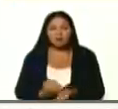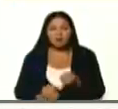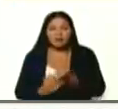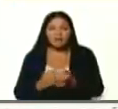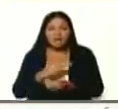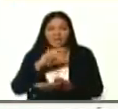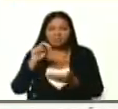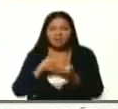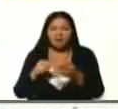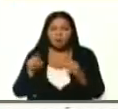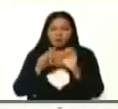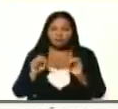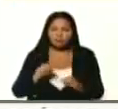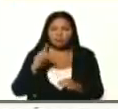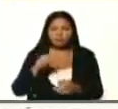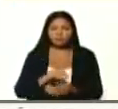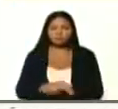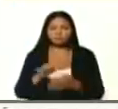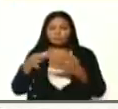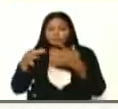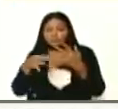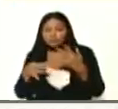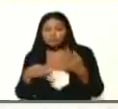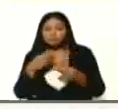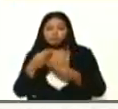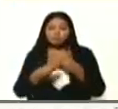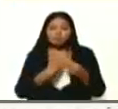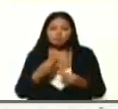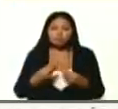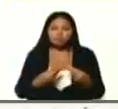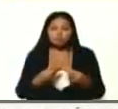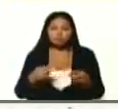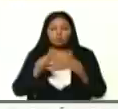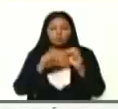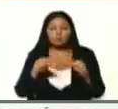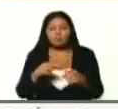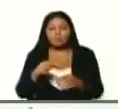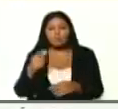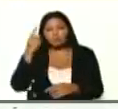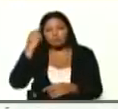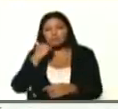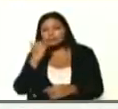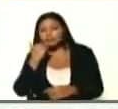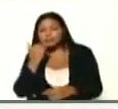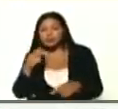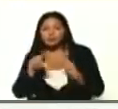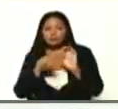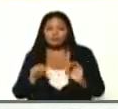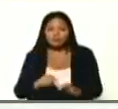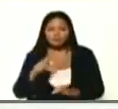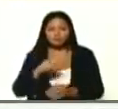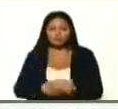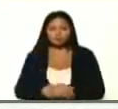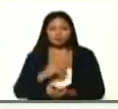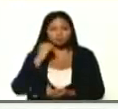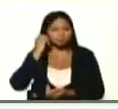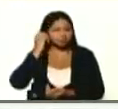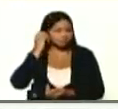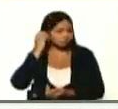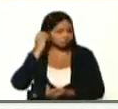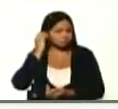a detallar cómo en días recientes hemos logrado